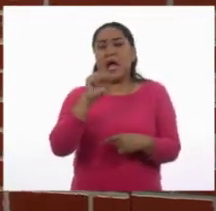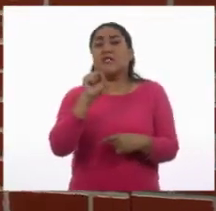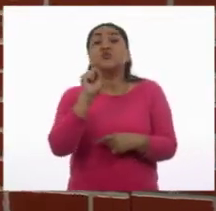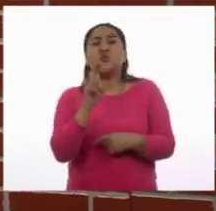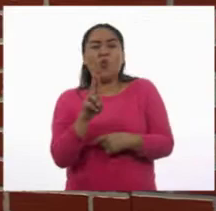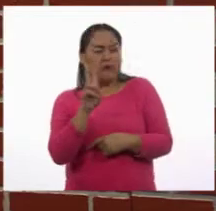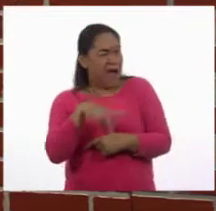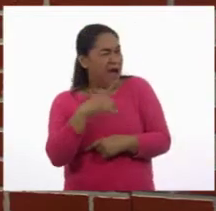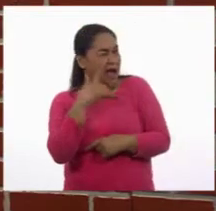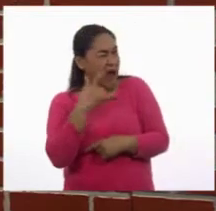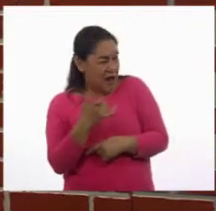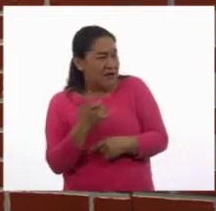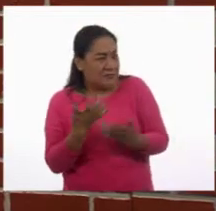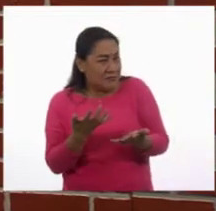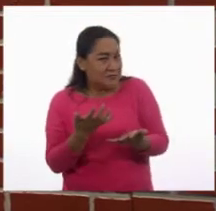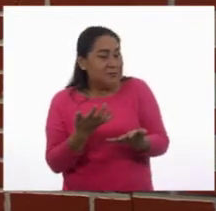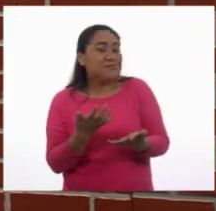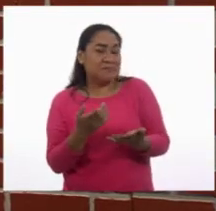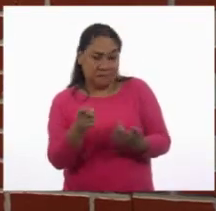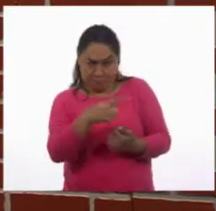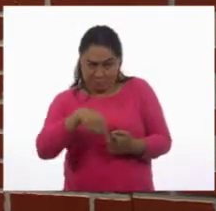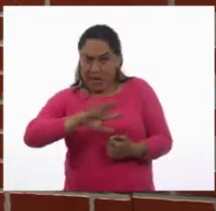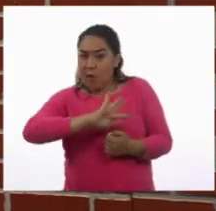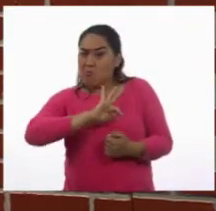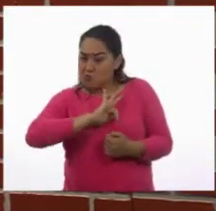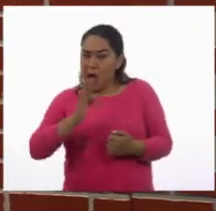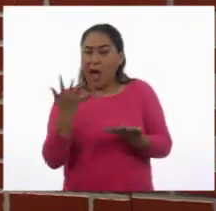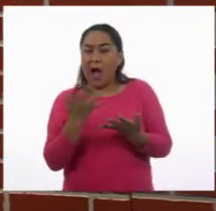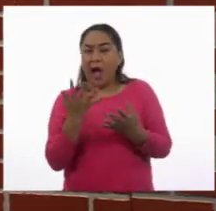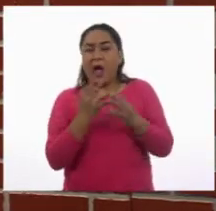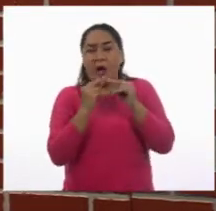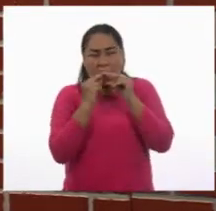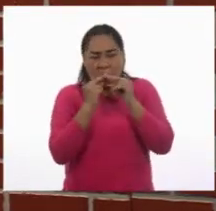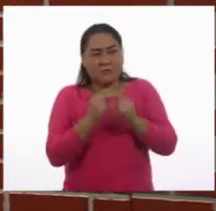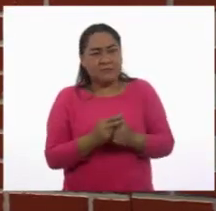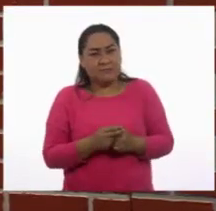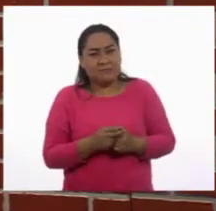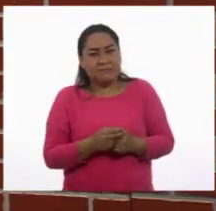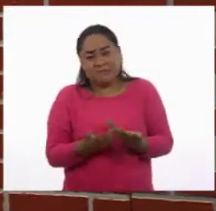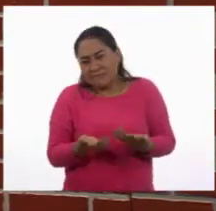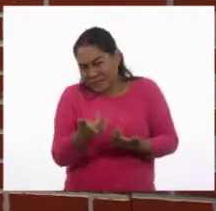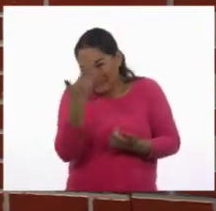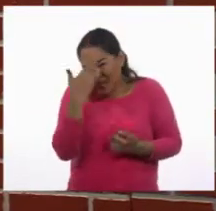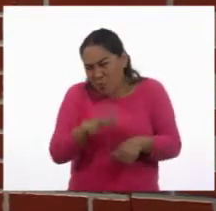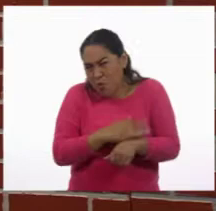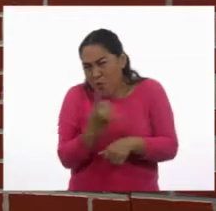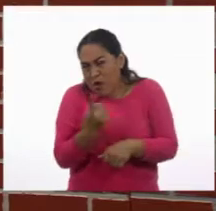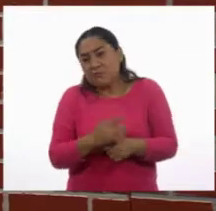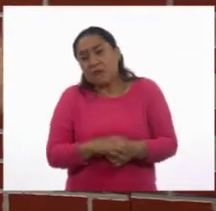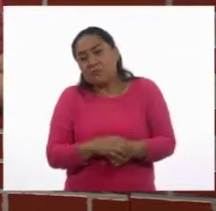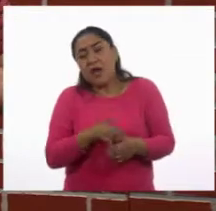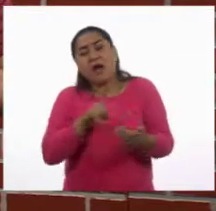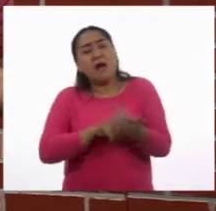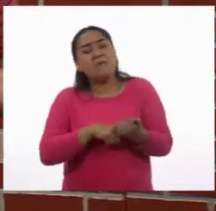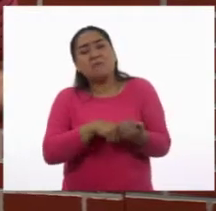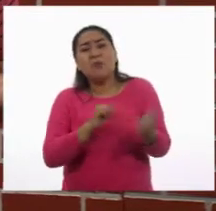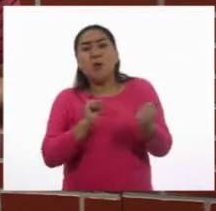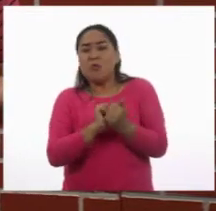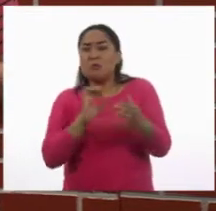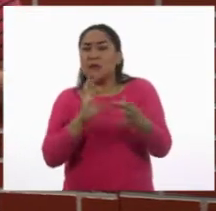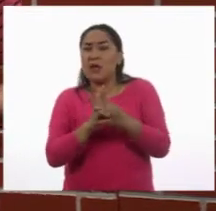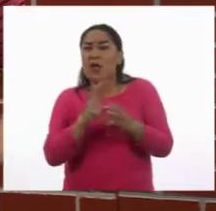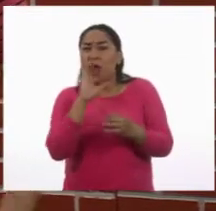kazoo y es muy curioso porque todos sabemos tocarlo. ¿Saben por qué? Porque se usa cantando.